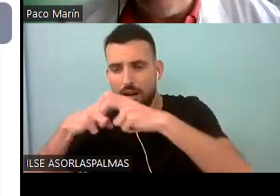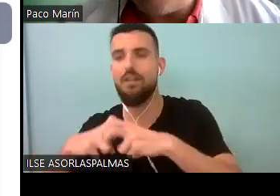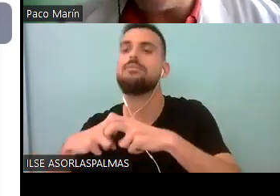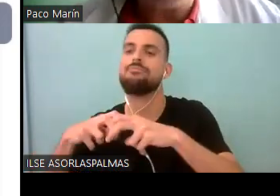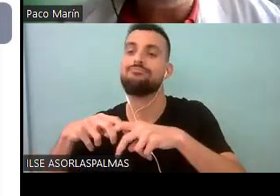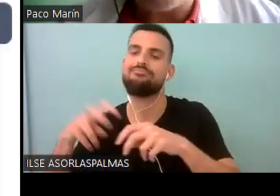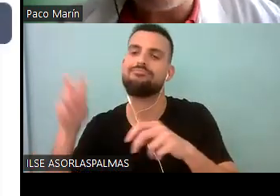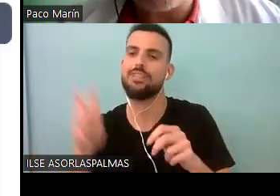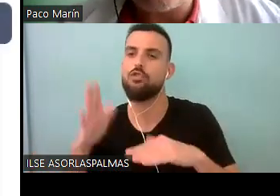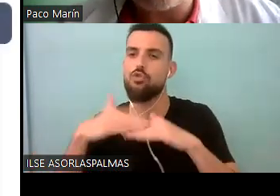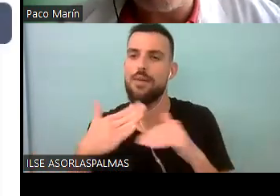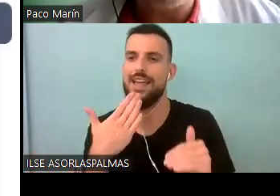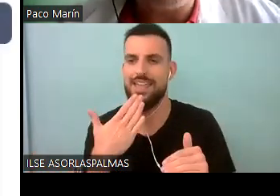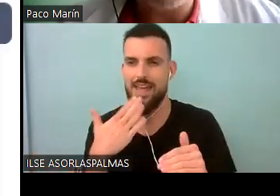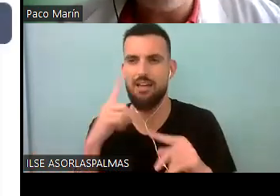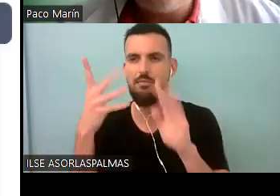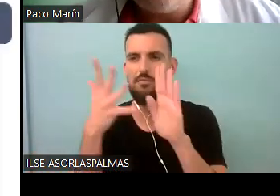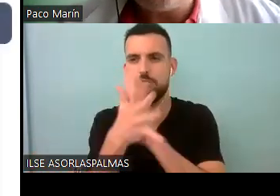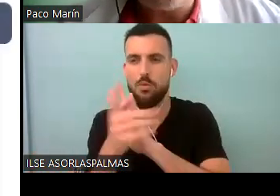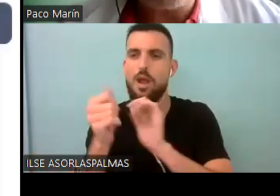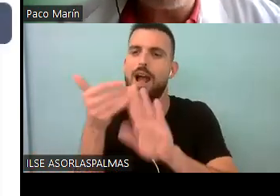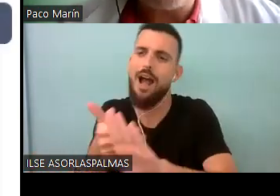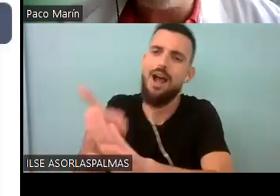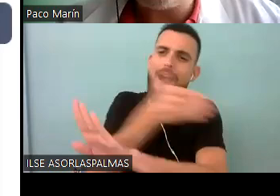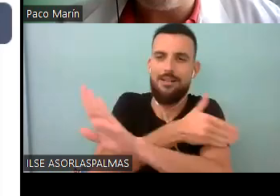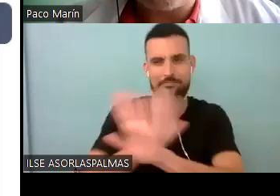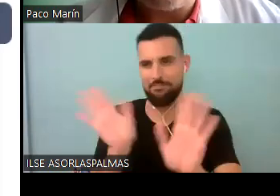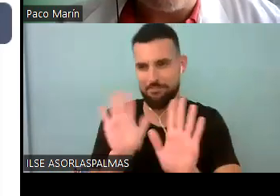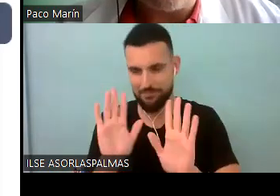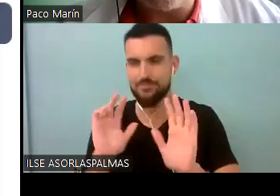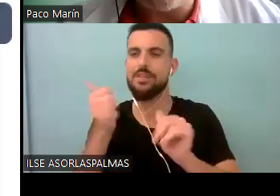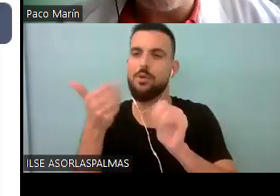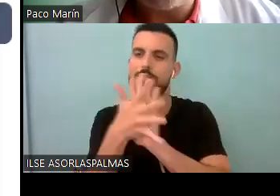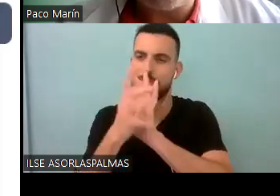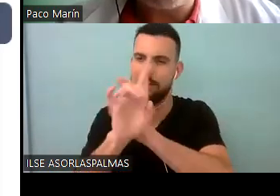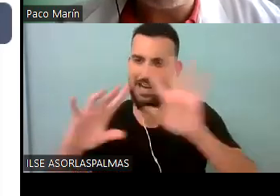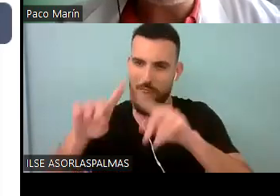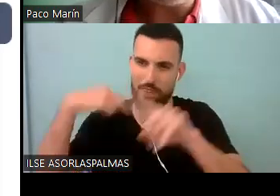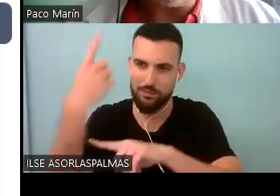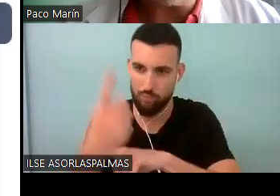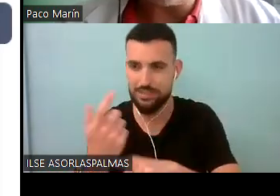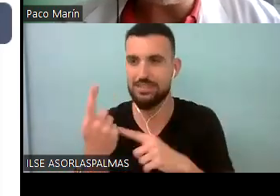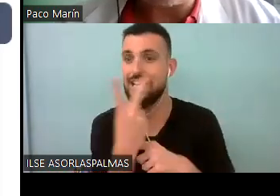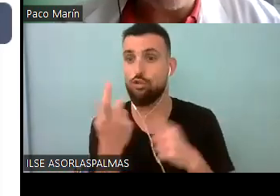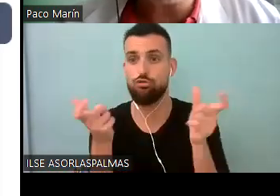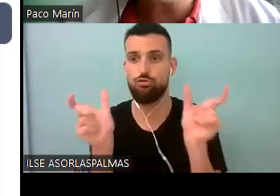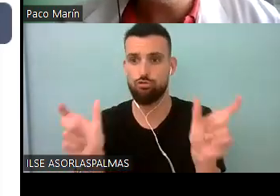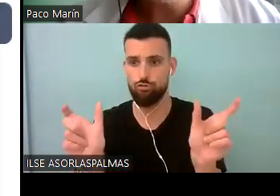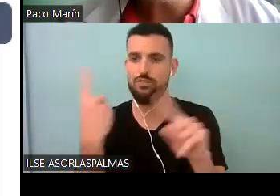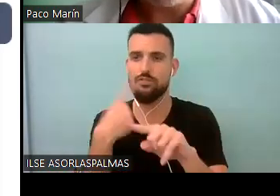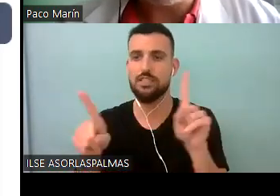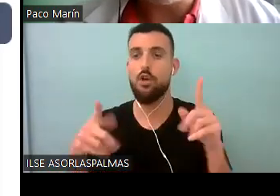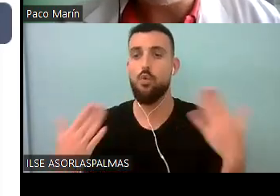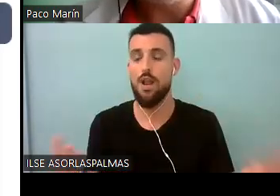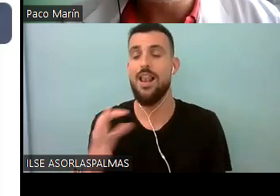articulaciones. Lo veremos a continuación, no queremos adelantarnos, pero es uno de los conceptos que vamos a revisar, sobre todo la diferenciación entre artrosis